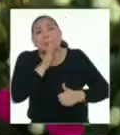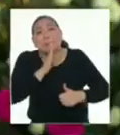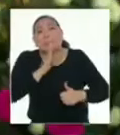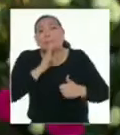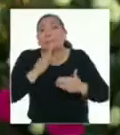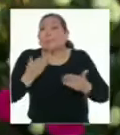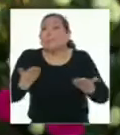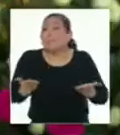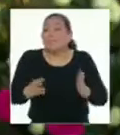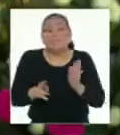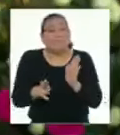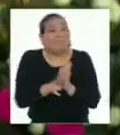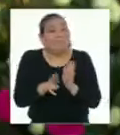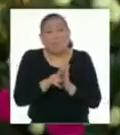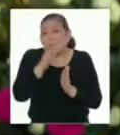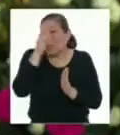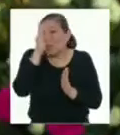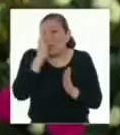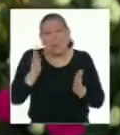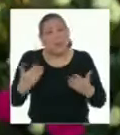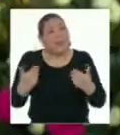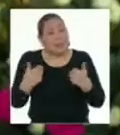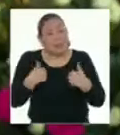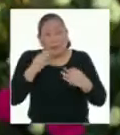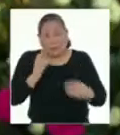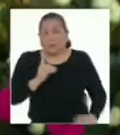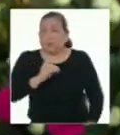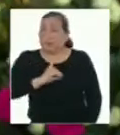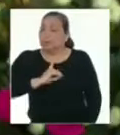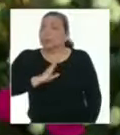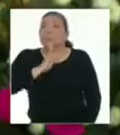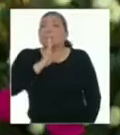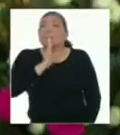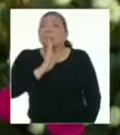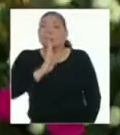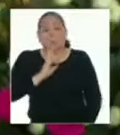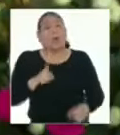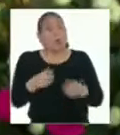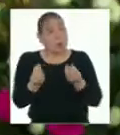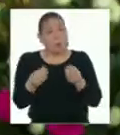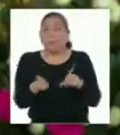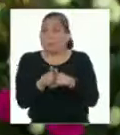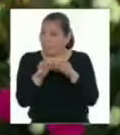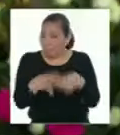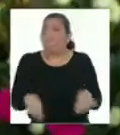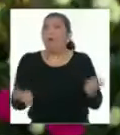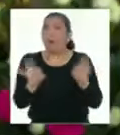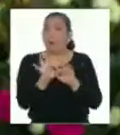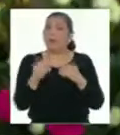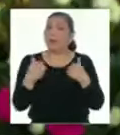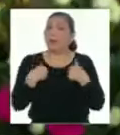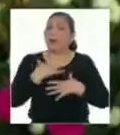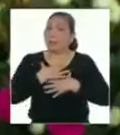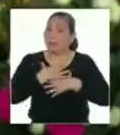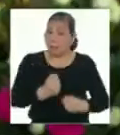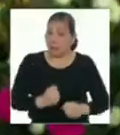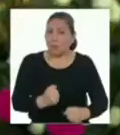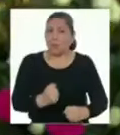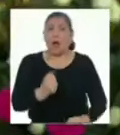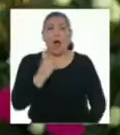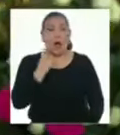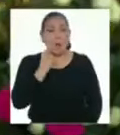según la voluntad de Dios, que es tener dignidad, pero también tener salud. Queridos hermanos y